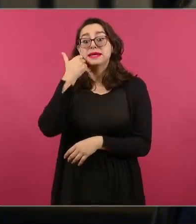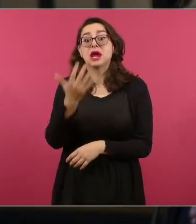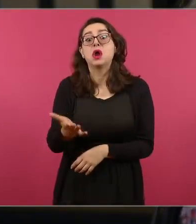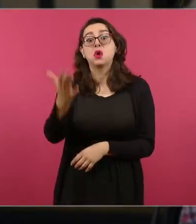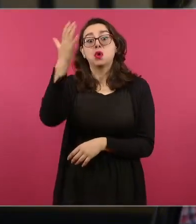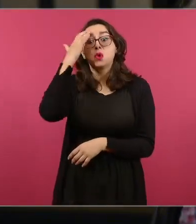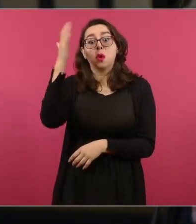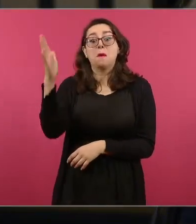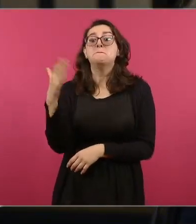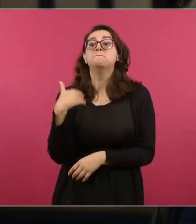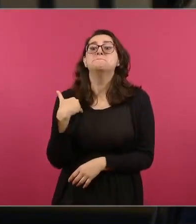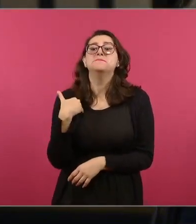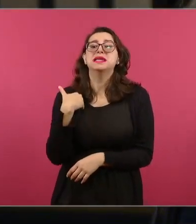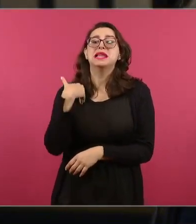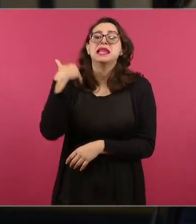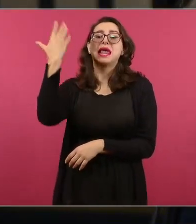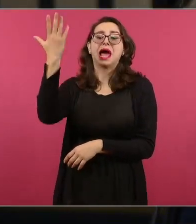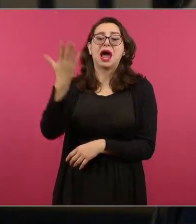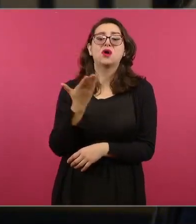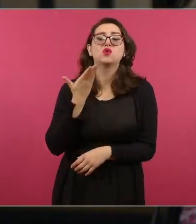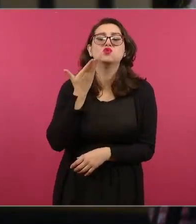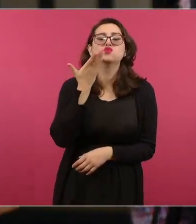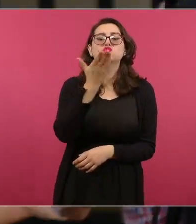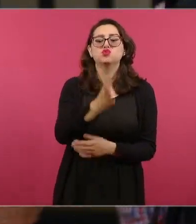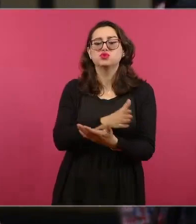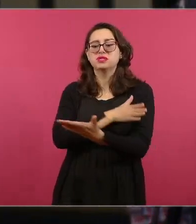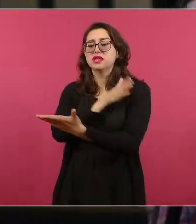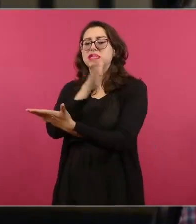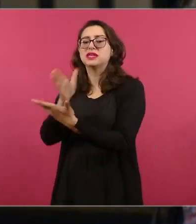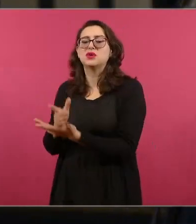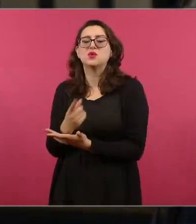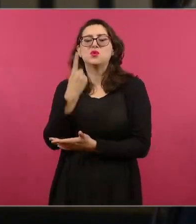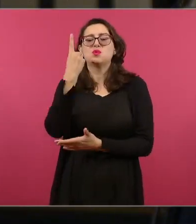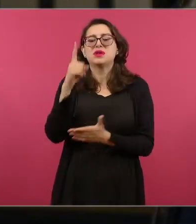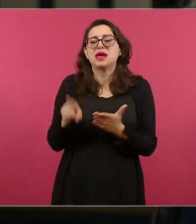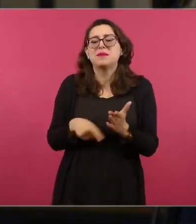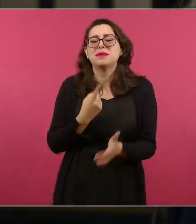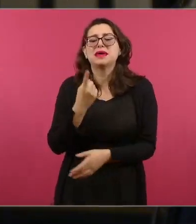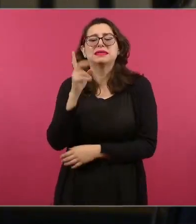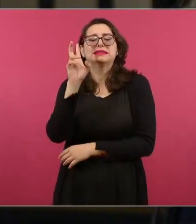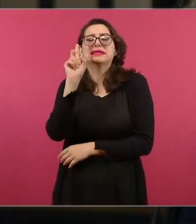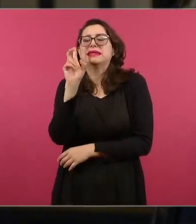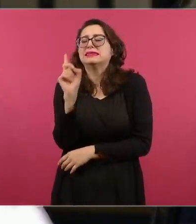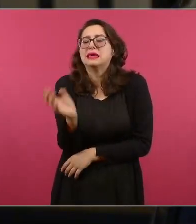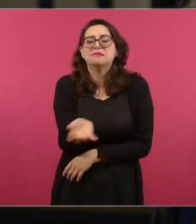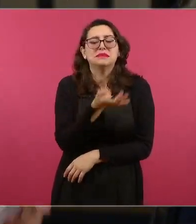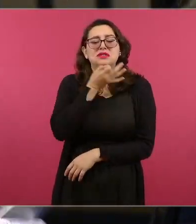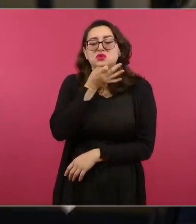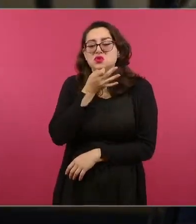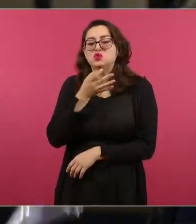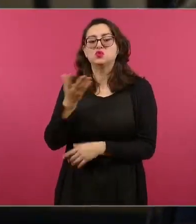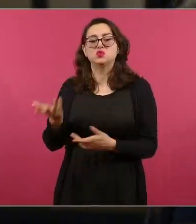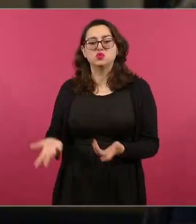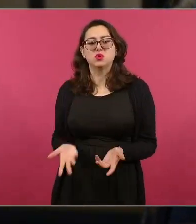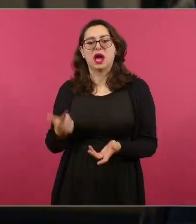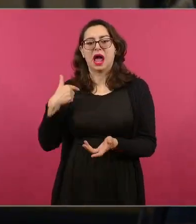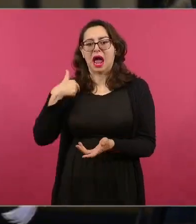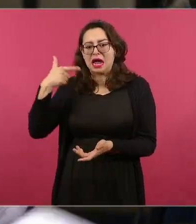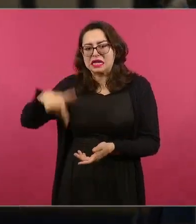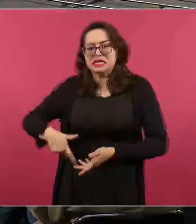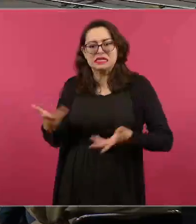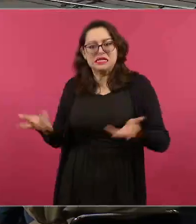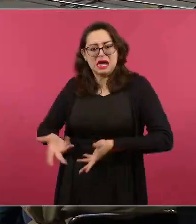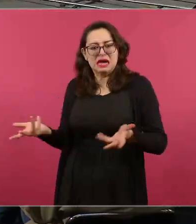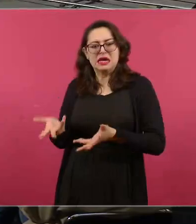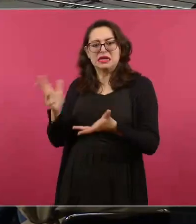hubiera un milagro, dicen, para poderlo conocer, que usted se vaya un poquito para allá. Una media hora, dicen, una media hora. Aquí le hacemos tortillitas, aquí le